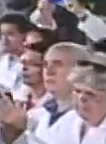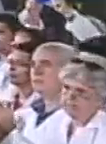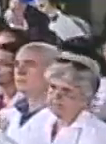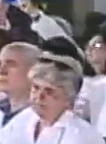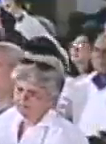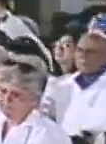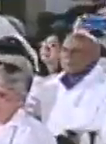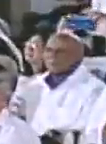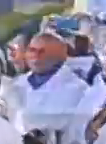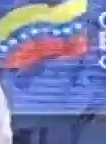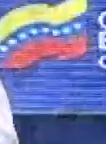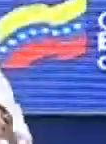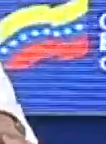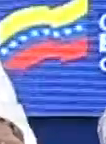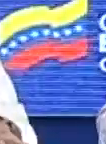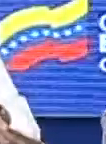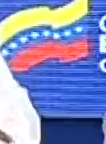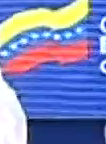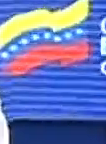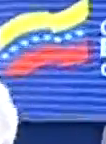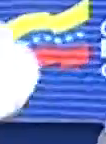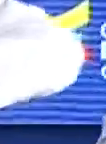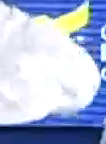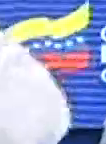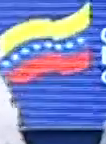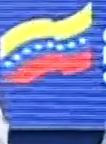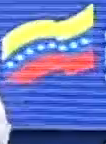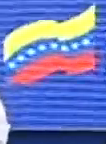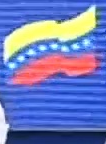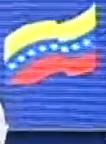Nuestra patria grande, que viva Barrio Adentro,